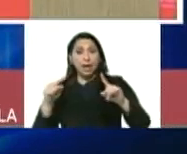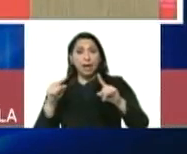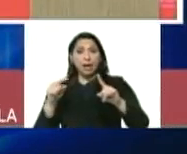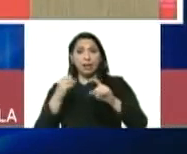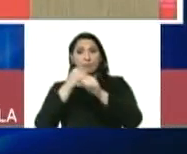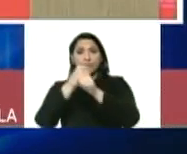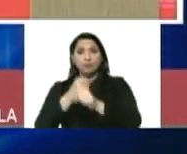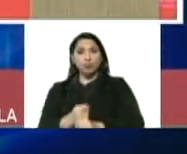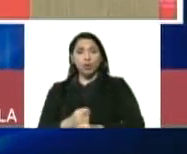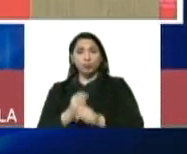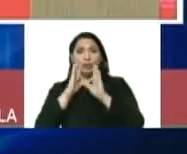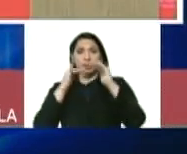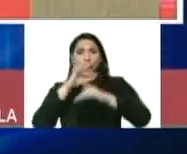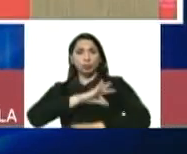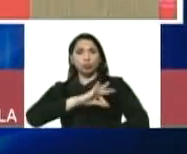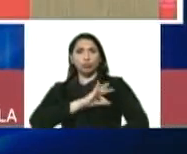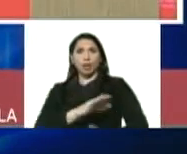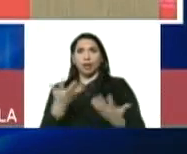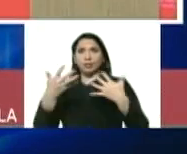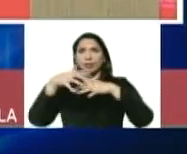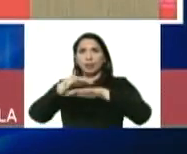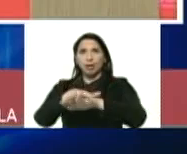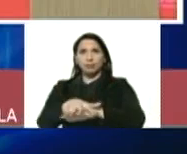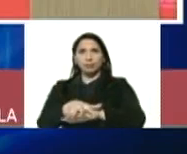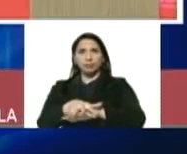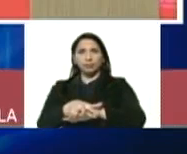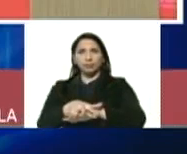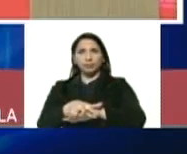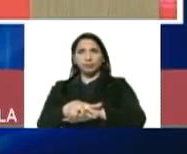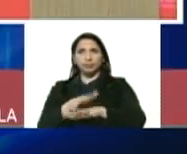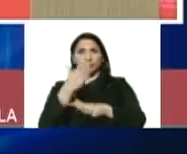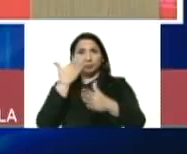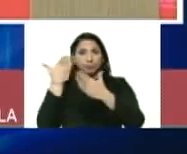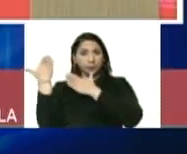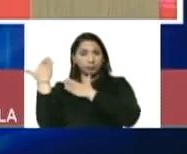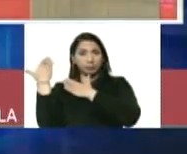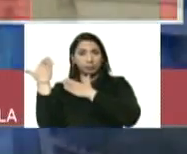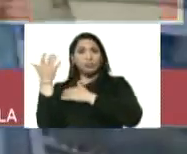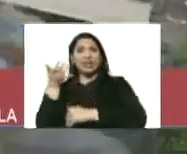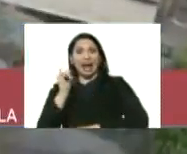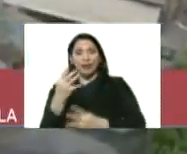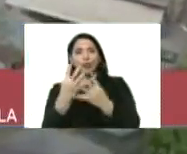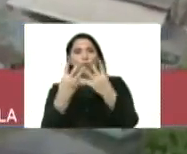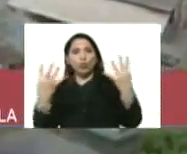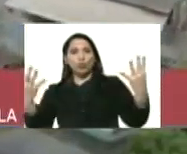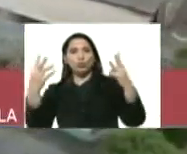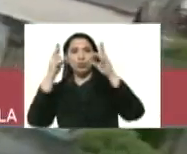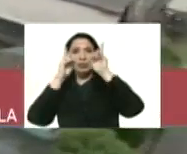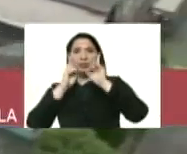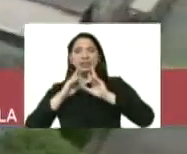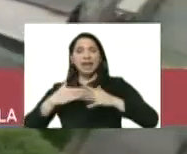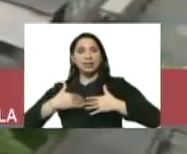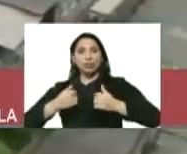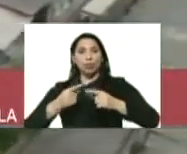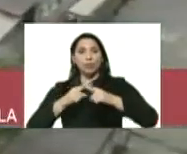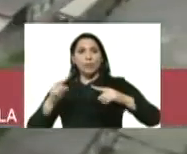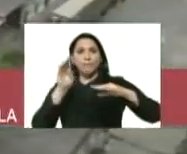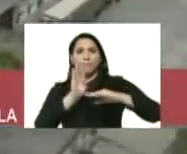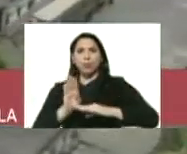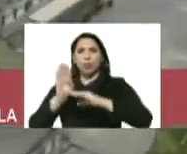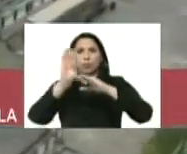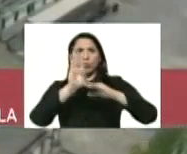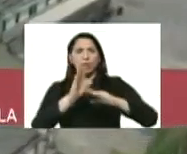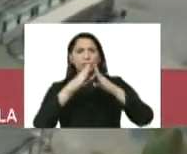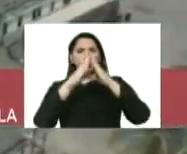de atención social e integral. Bueno, ahí está el cordón sanitario para proteger a toda